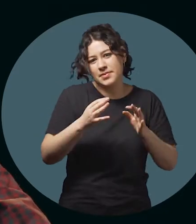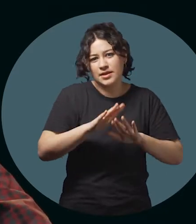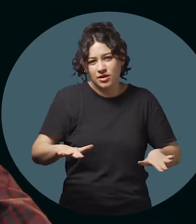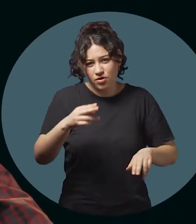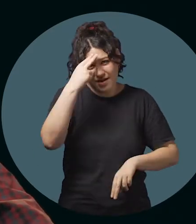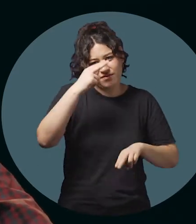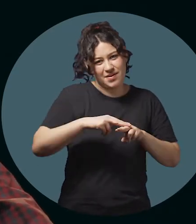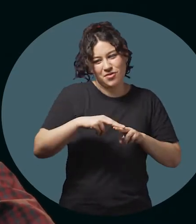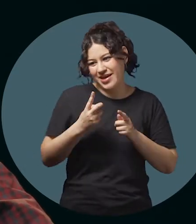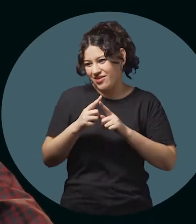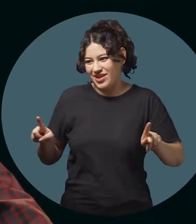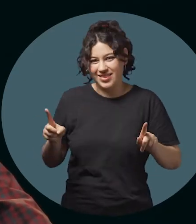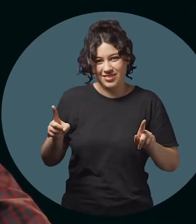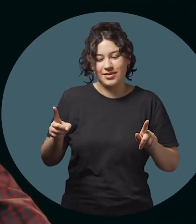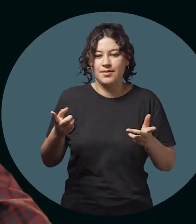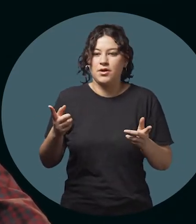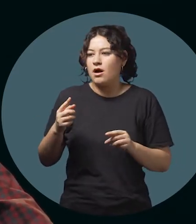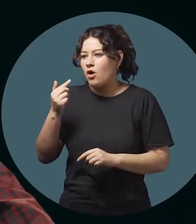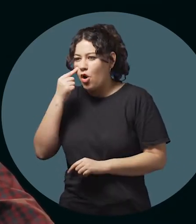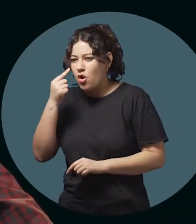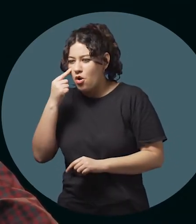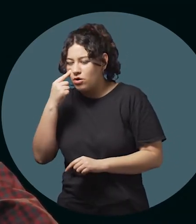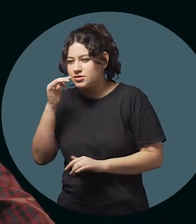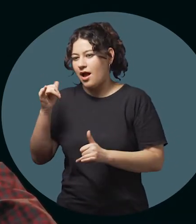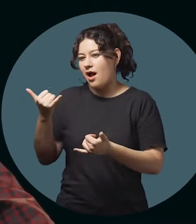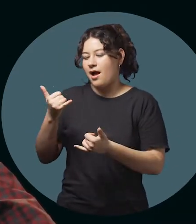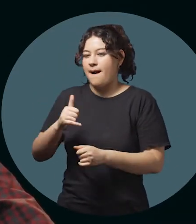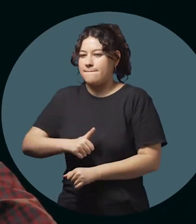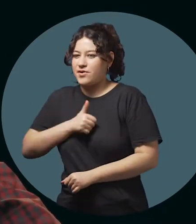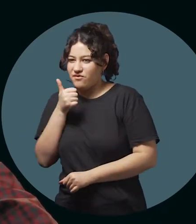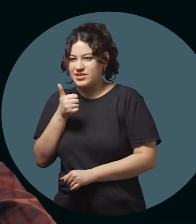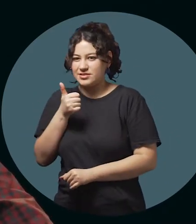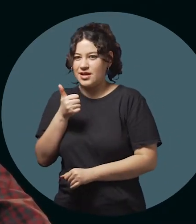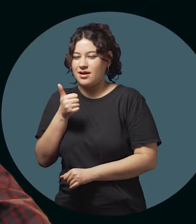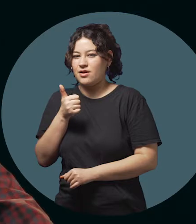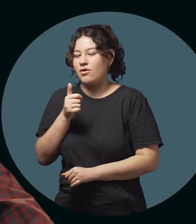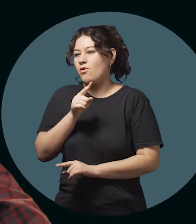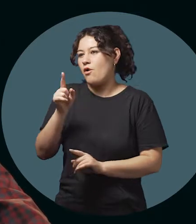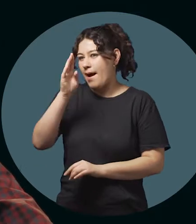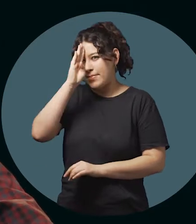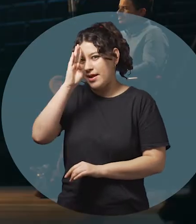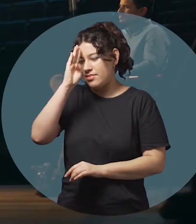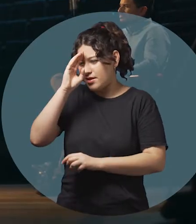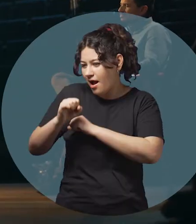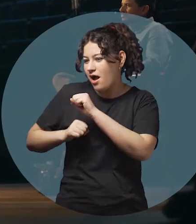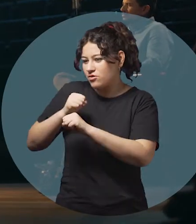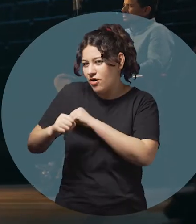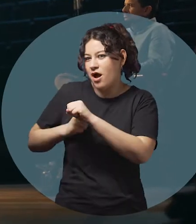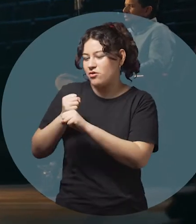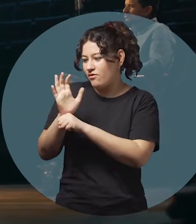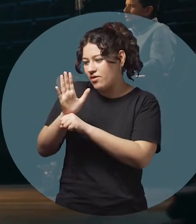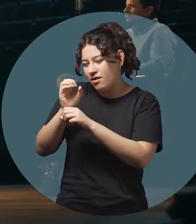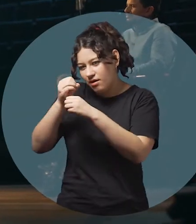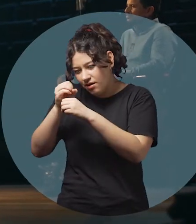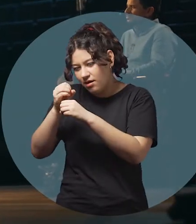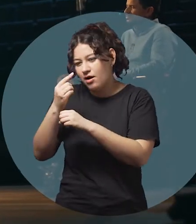niños enfermos, y tratar de aplicar todo lo que uno maneja o ha aprendido en la vida en la